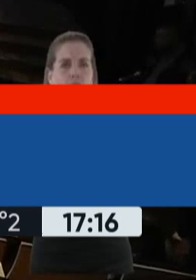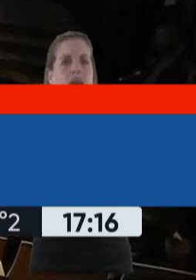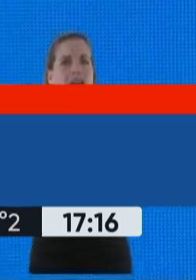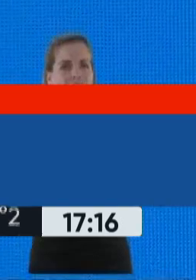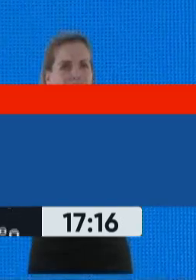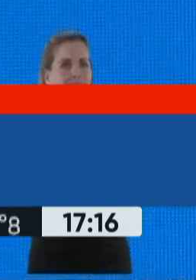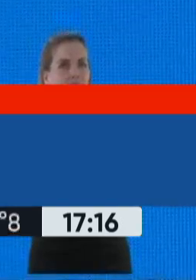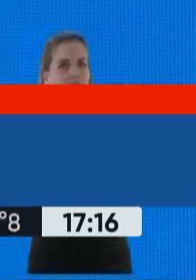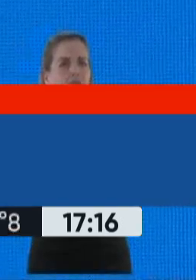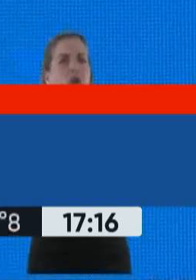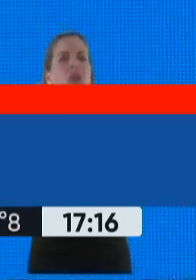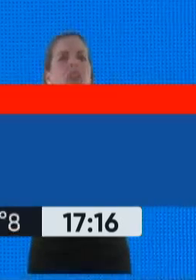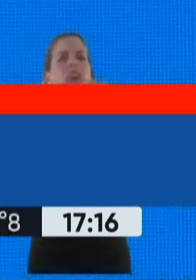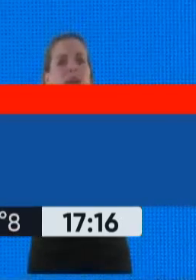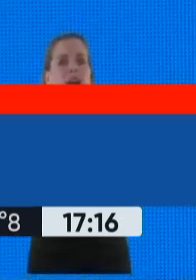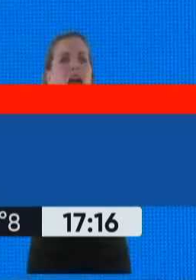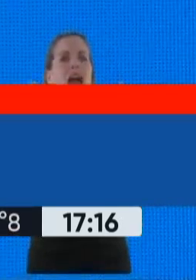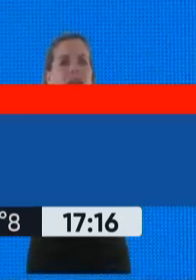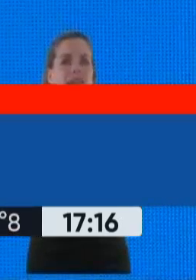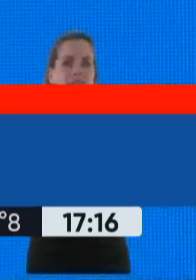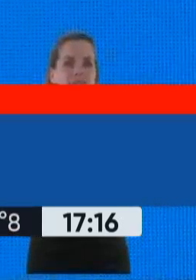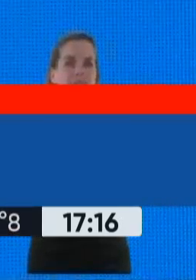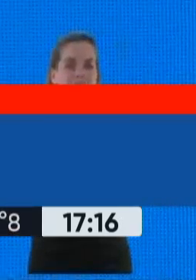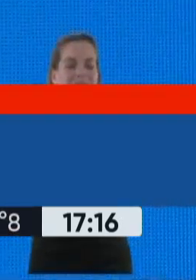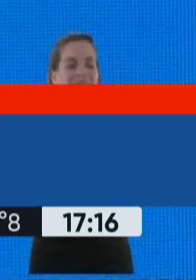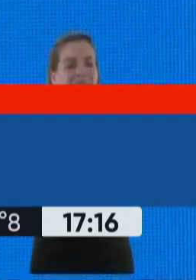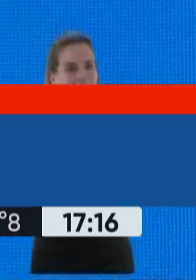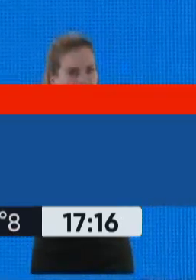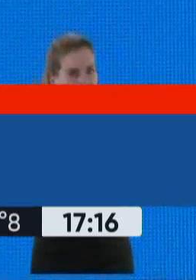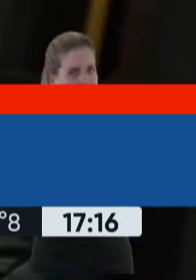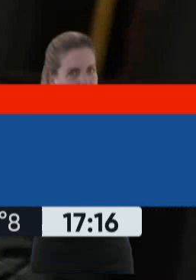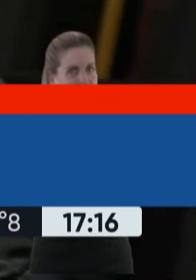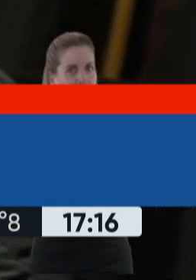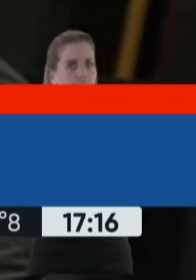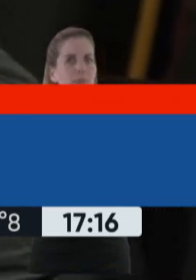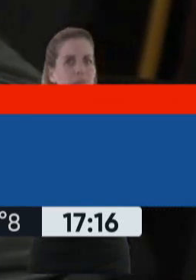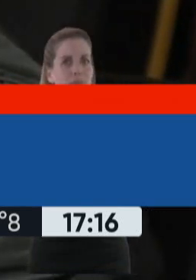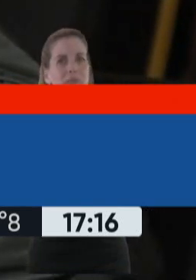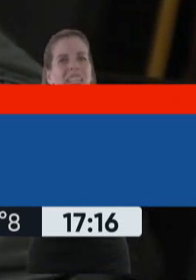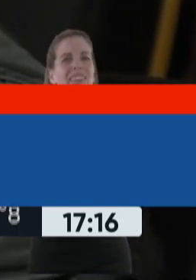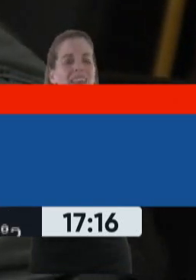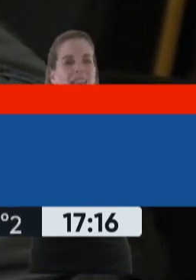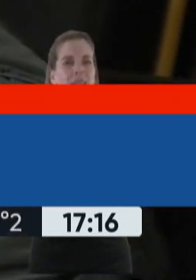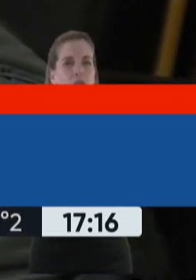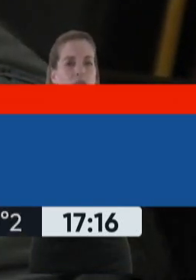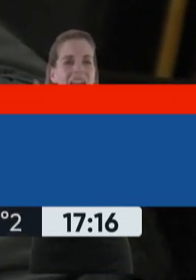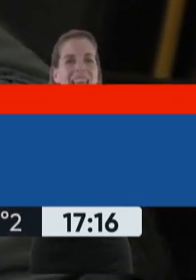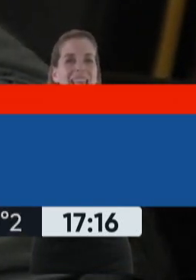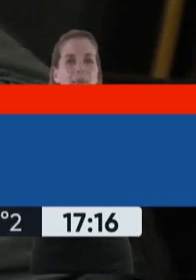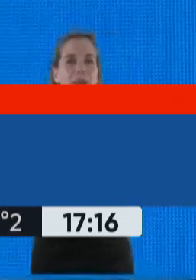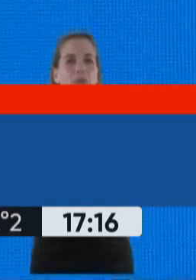De corazón, gracias. Es muy feo ser presidente en un contexto como el que me tocó a mí. De verdad no se lo deseo a